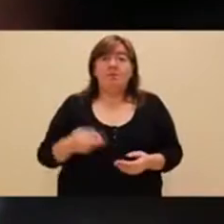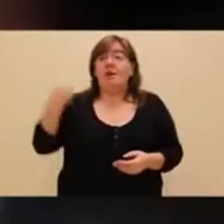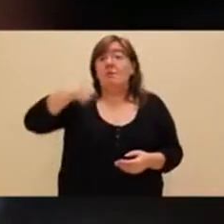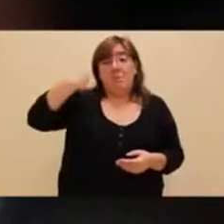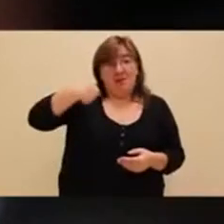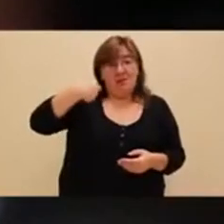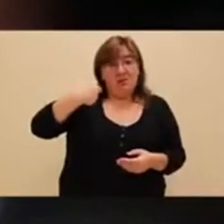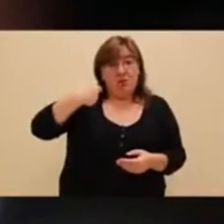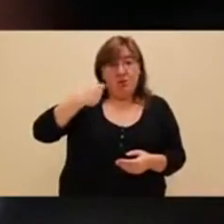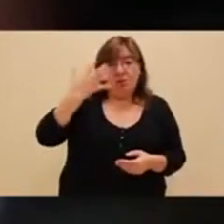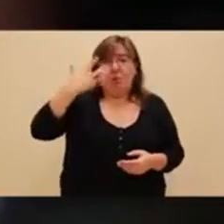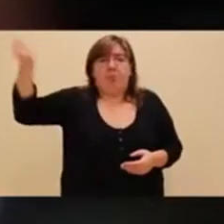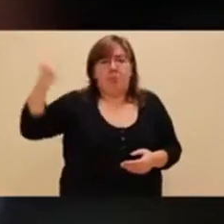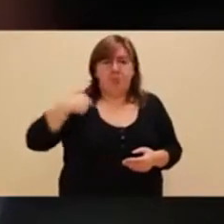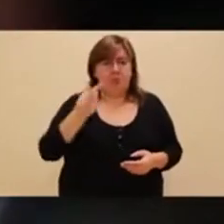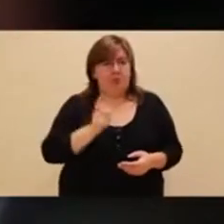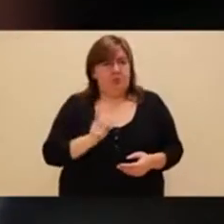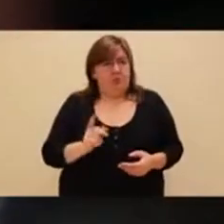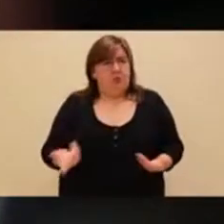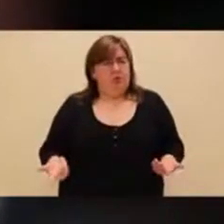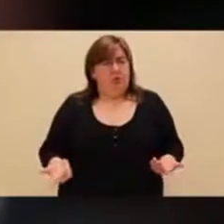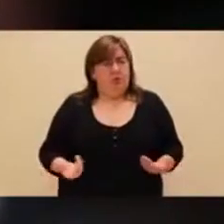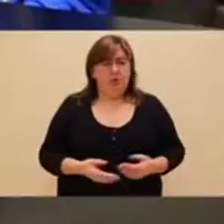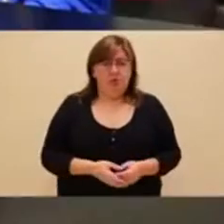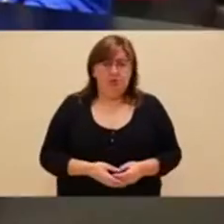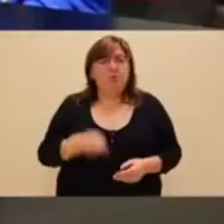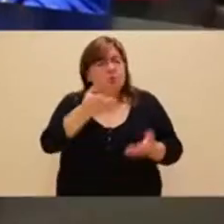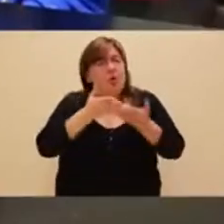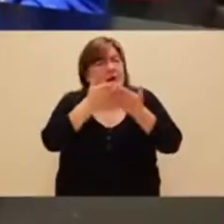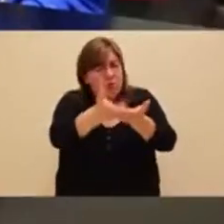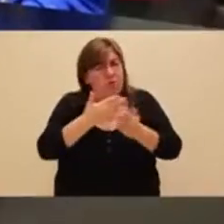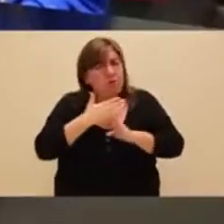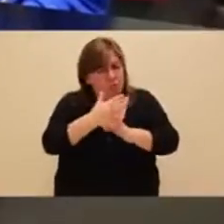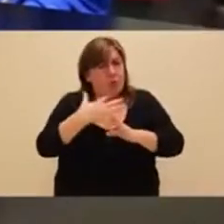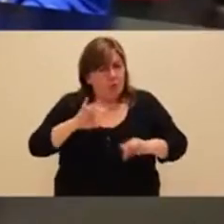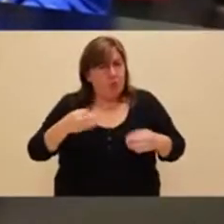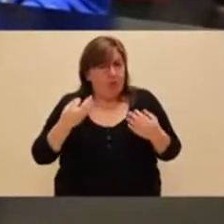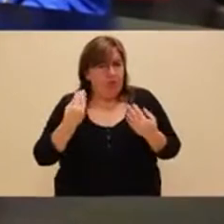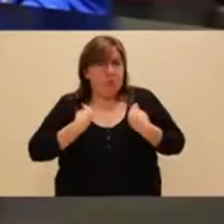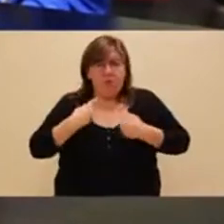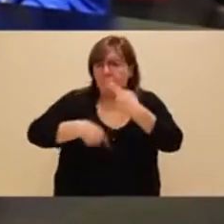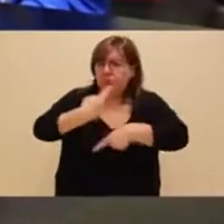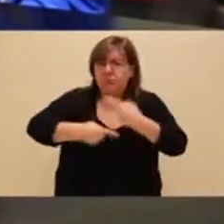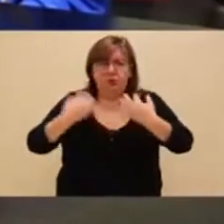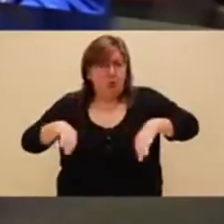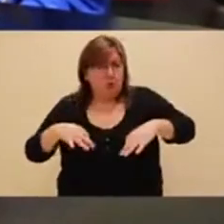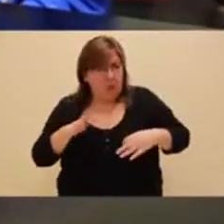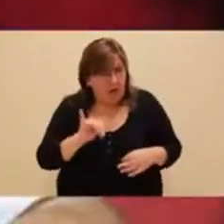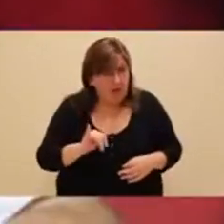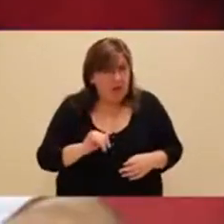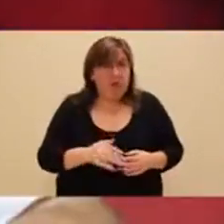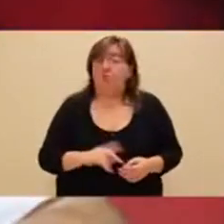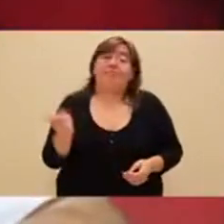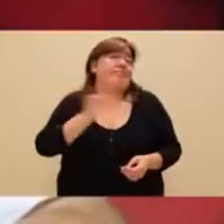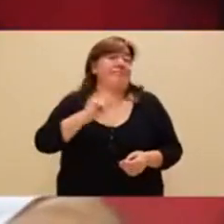que me quiten el 100% de la pensión. ¿Tenéis ayudas suficientes para eso menos a la vida cotidiana?